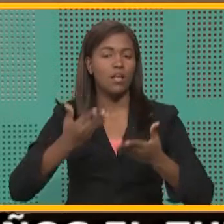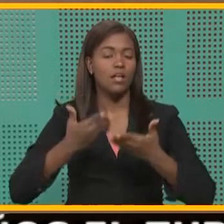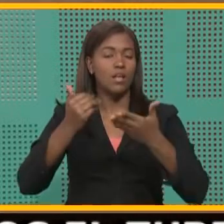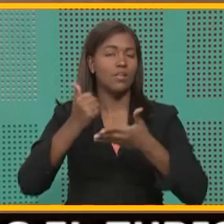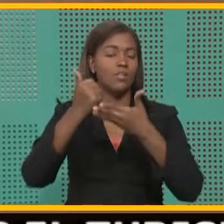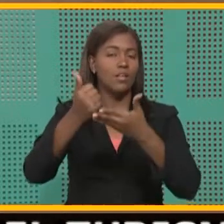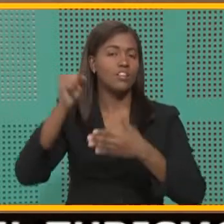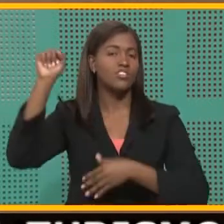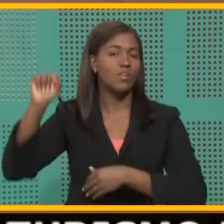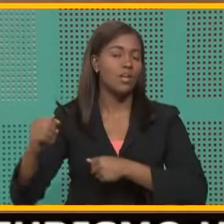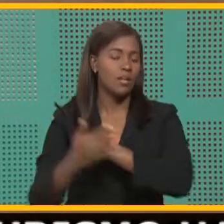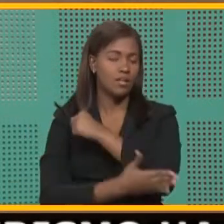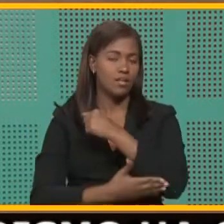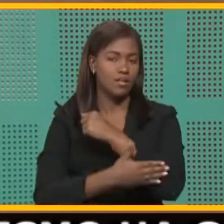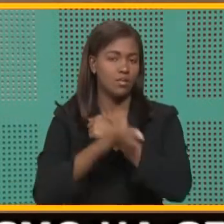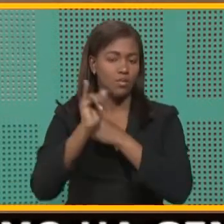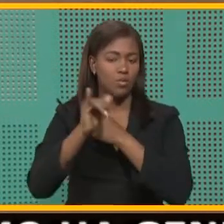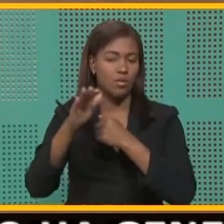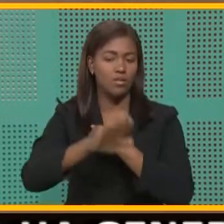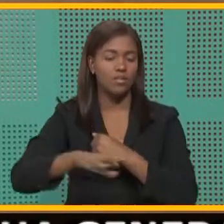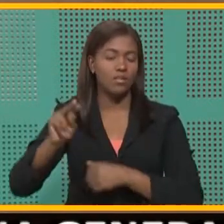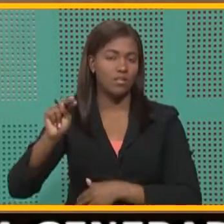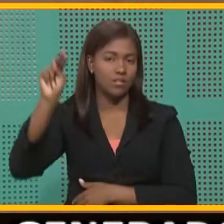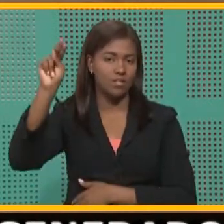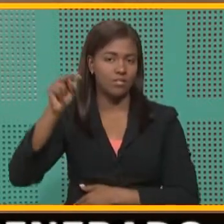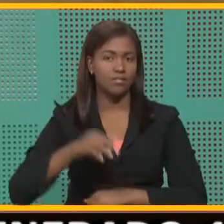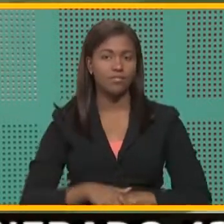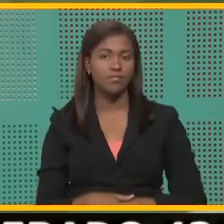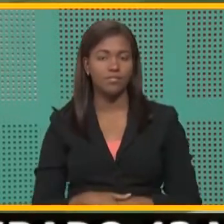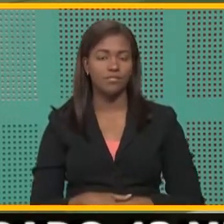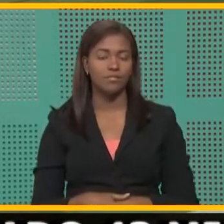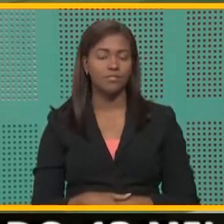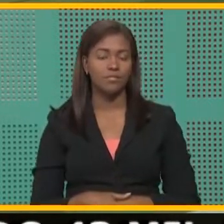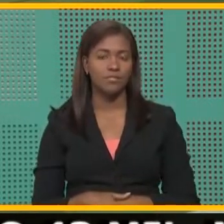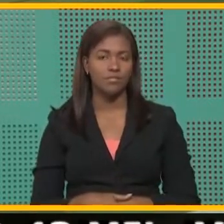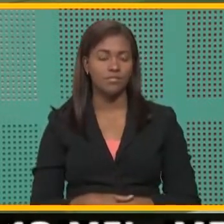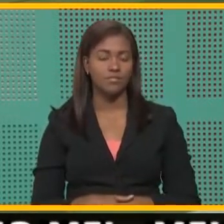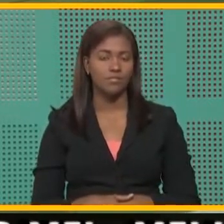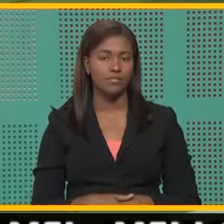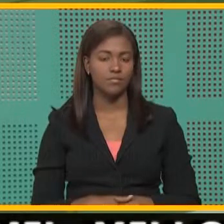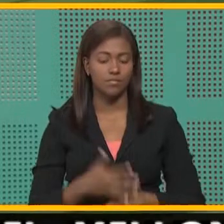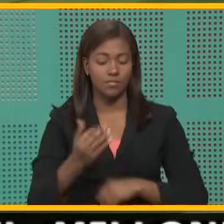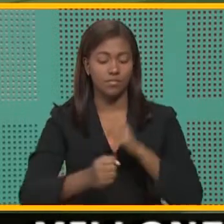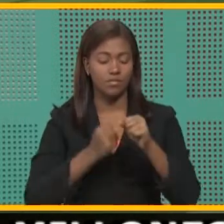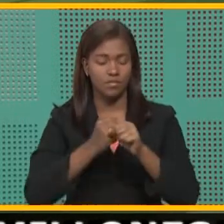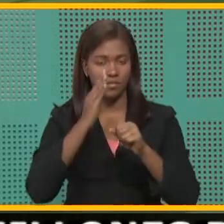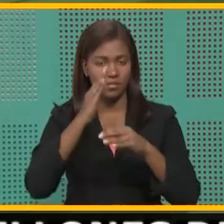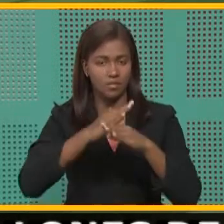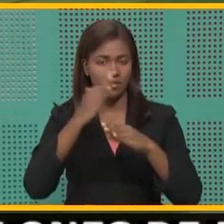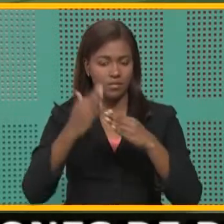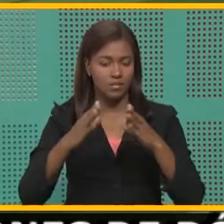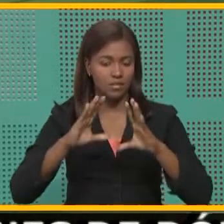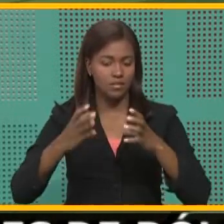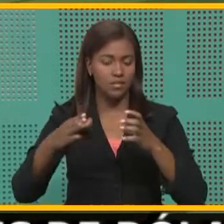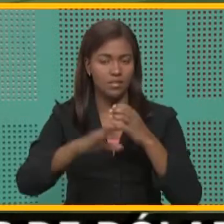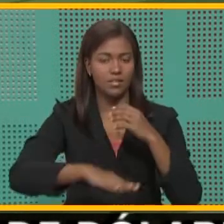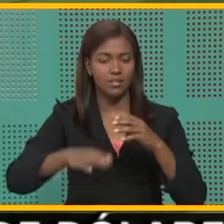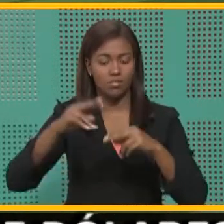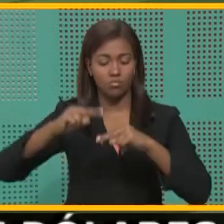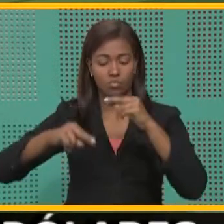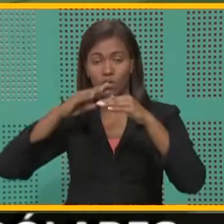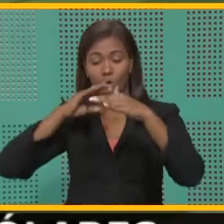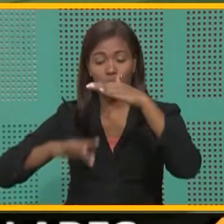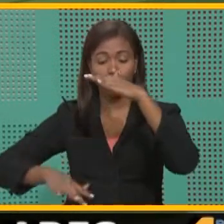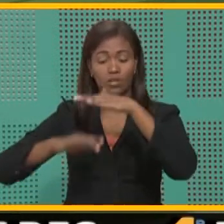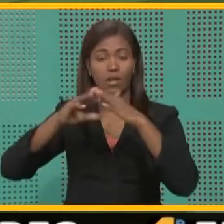así el sur del país y la línea noroeste. En este año se va a terminar la construcción de la presa de Monte Grande. ¿Sabes